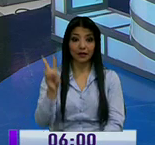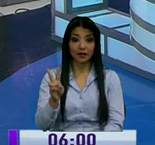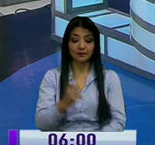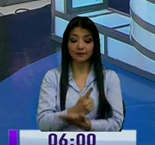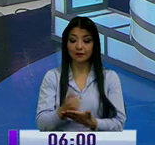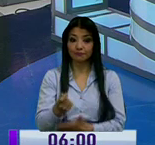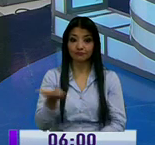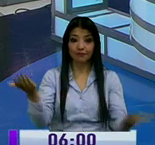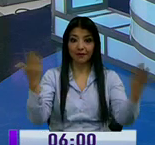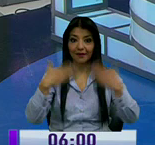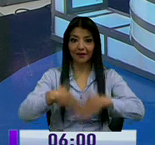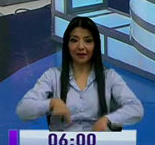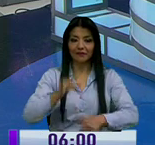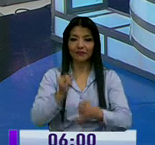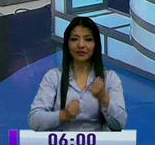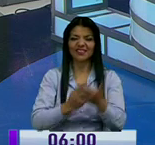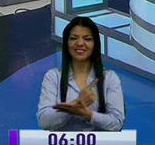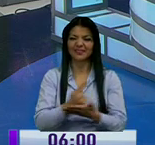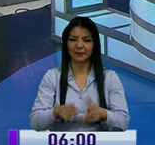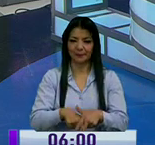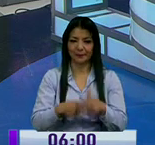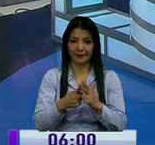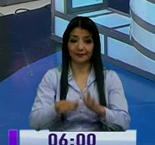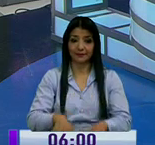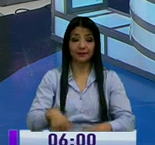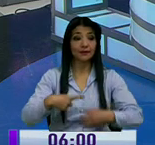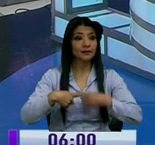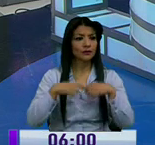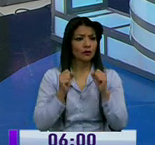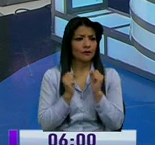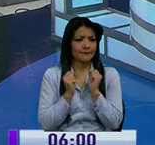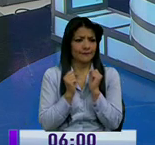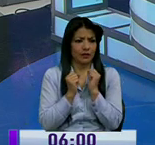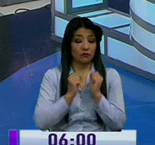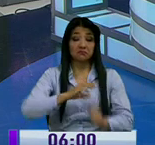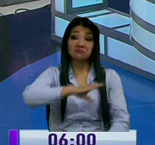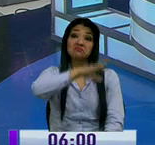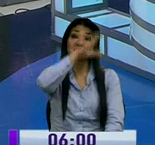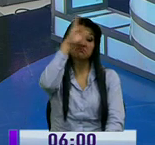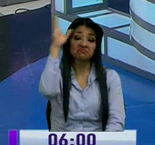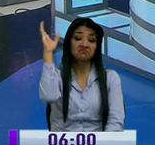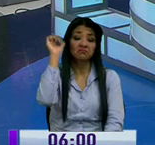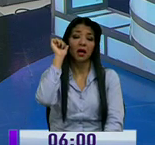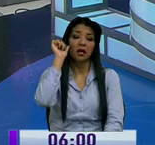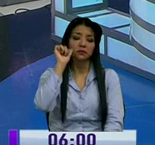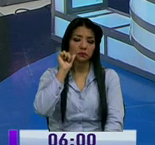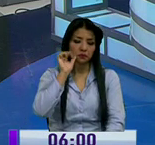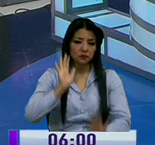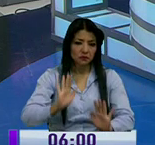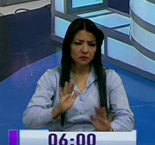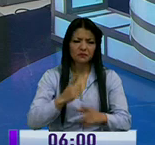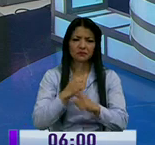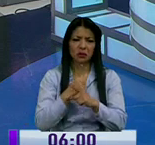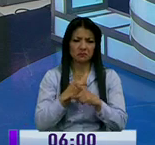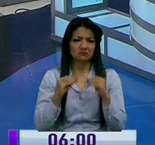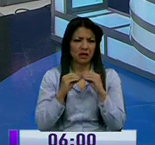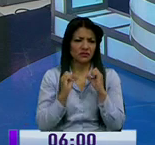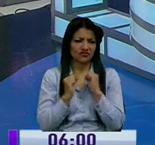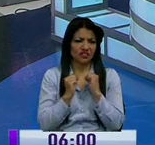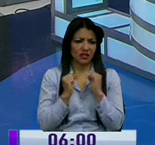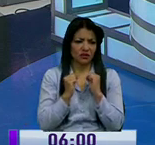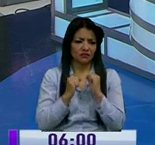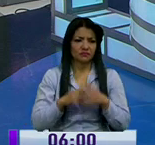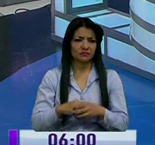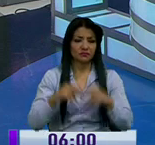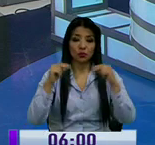de semana. Intenso frío en la ciudad de Quito, día totalmente despejado, ¿no? Por ahí, por eso entra más el frío, porque se han despejado las